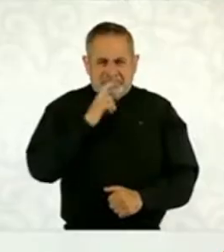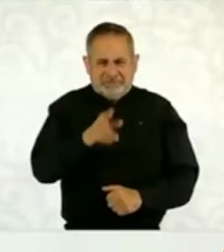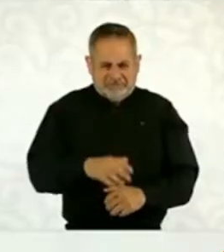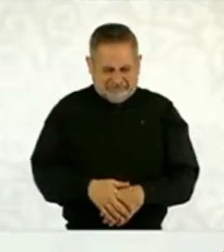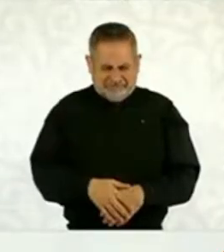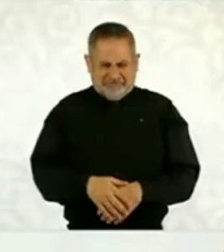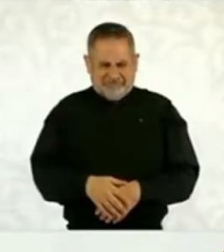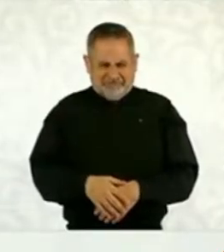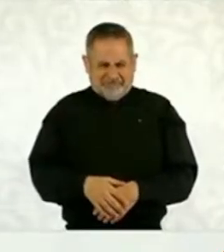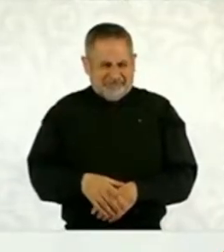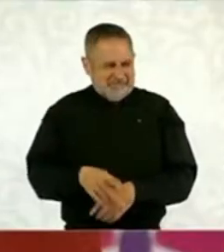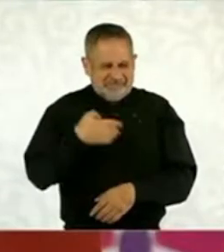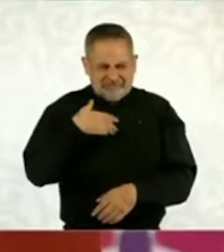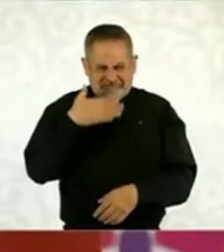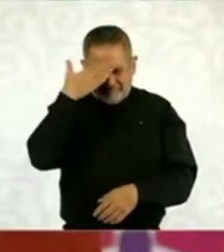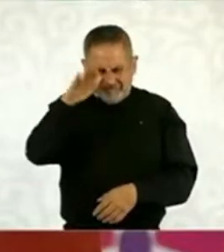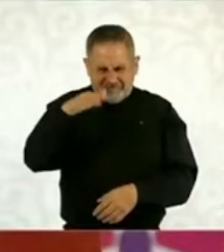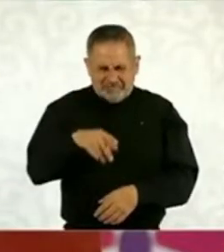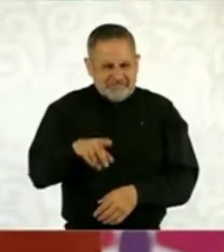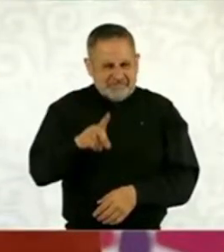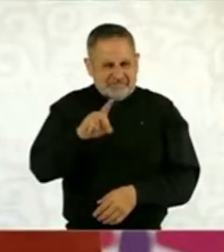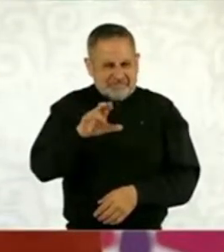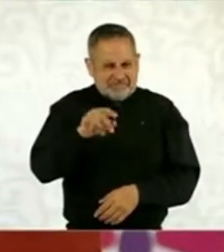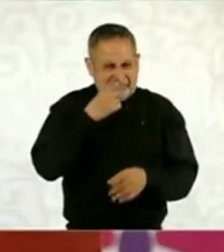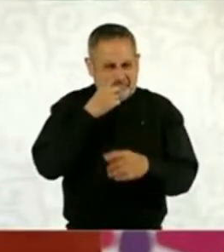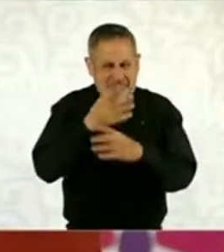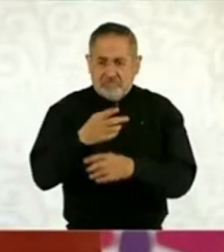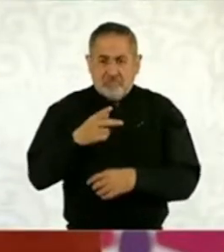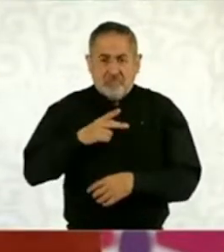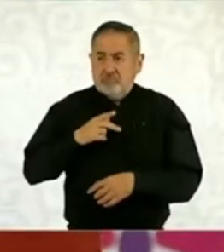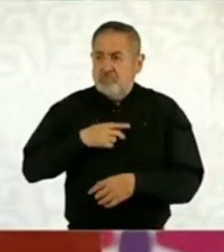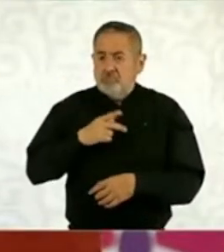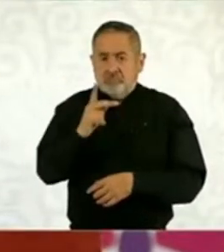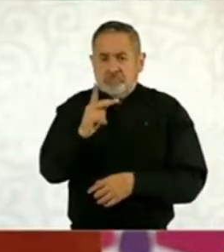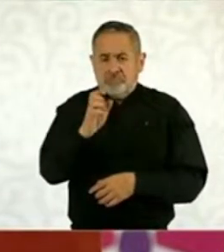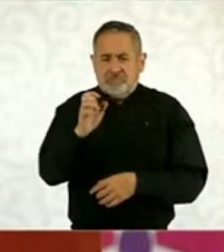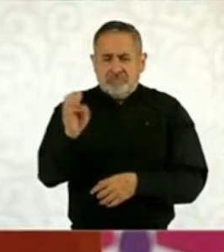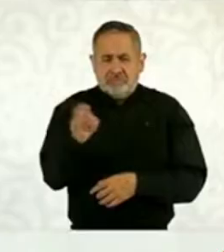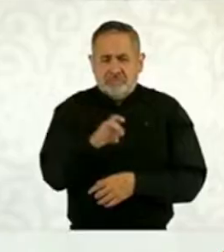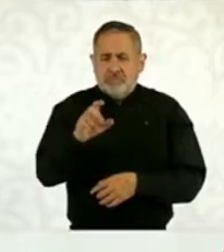Darío Celis que hay un Pemex Proa. Porque además